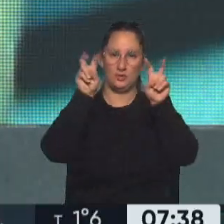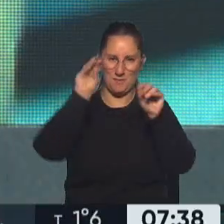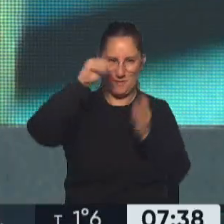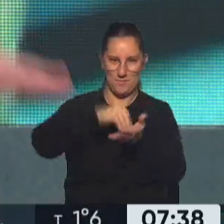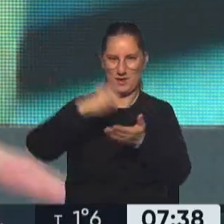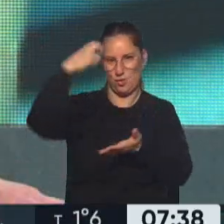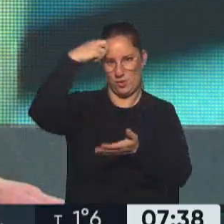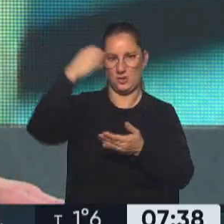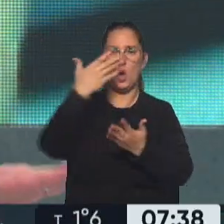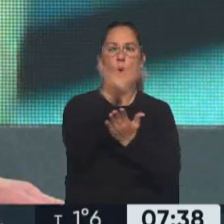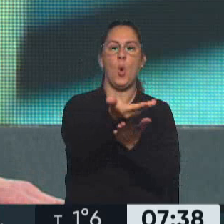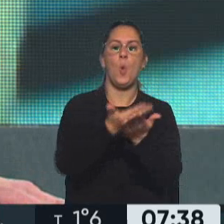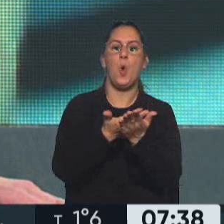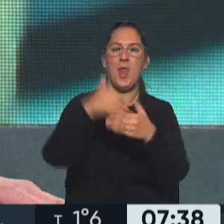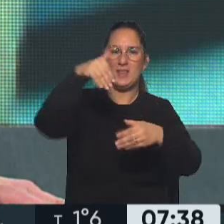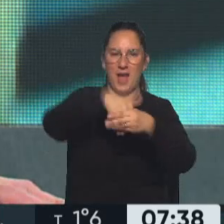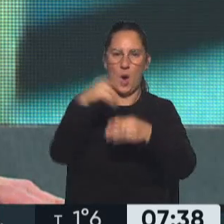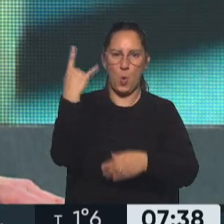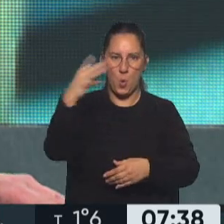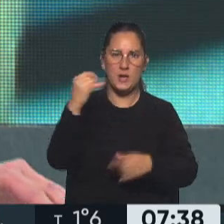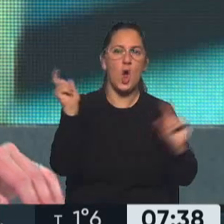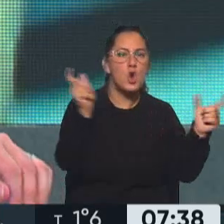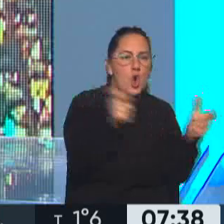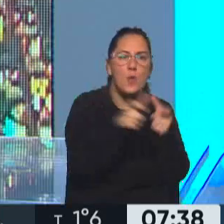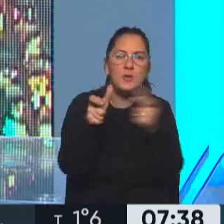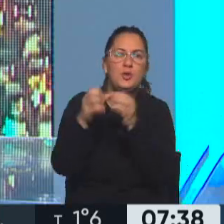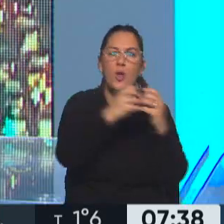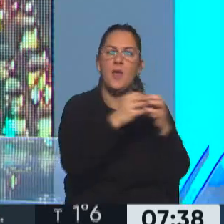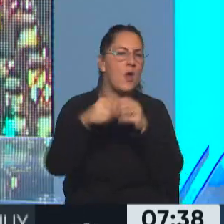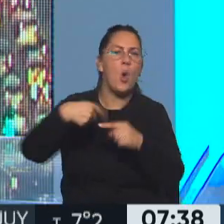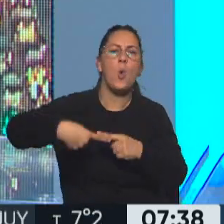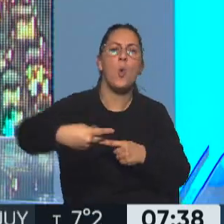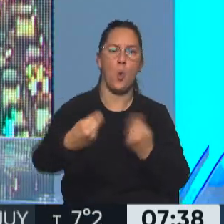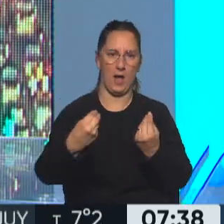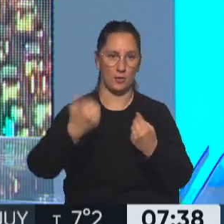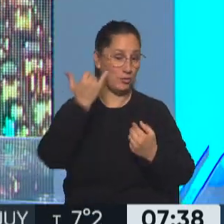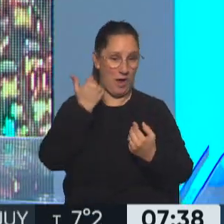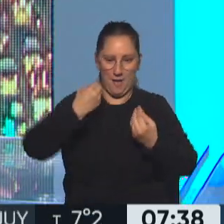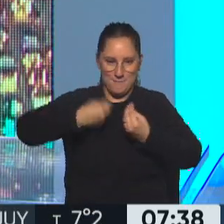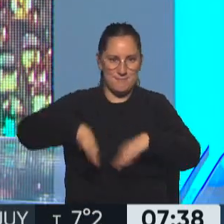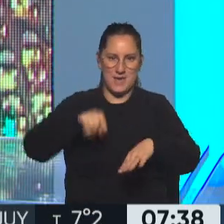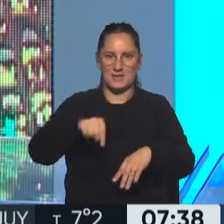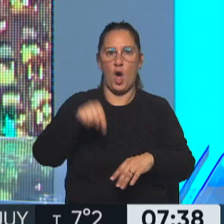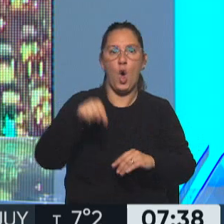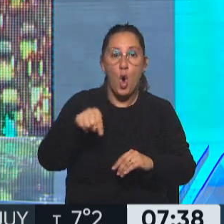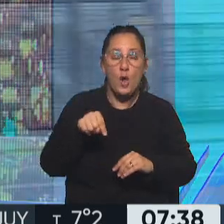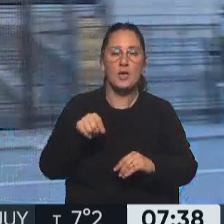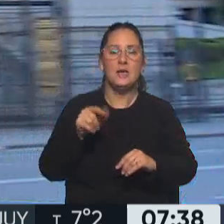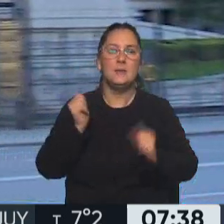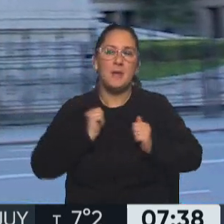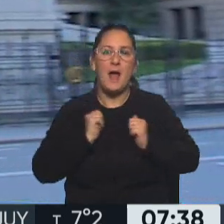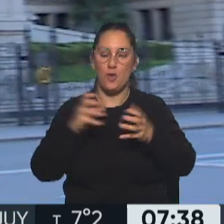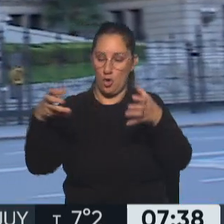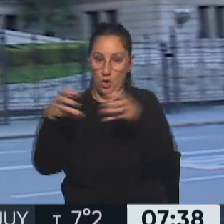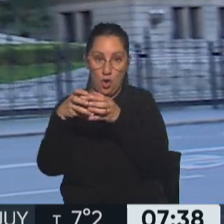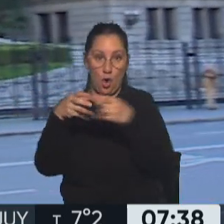nos ocupamos ahora de boleta única. ¿Cuándo comienza a tratarse en comisiones? Ya se está tratando y yo te diría que hoy espera ya la oposición